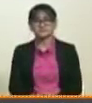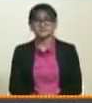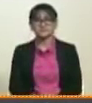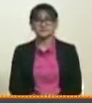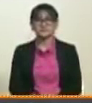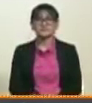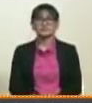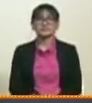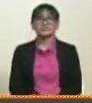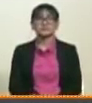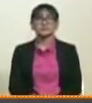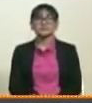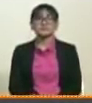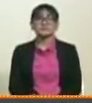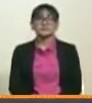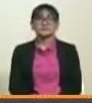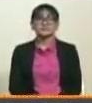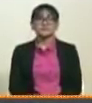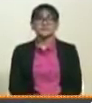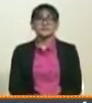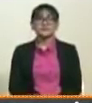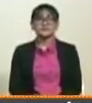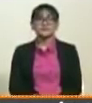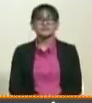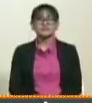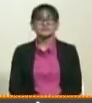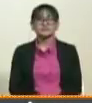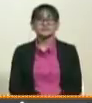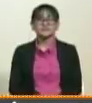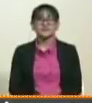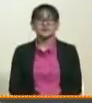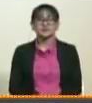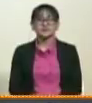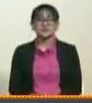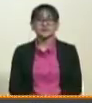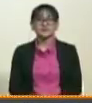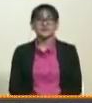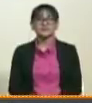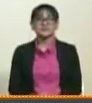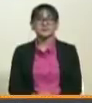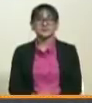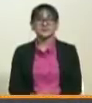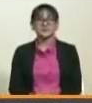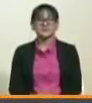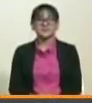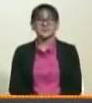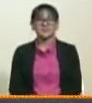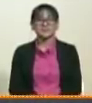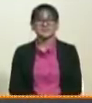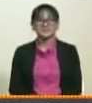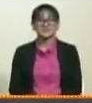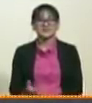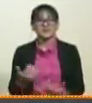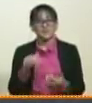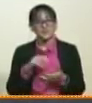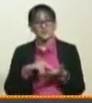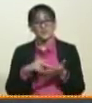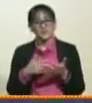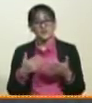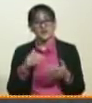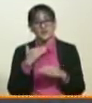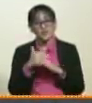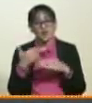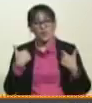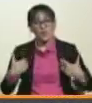bien nutridas están todos los medios de comunicación explicándole al pueblo zuliano que el sistema eléctrico es como el cuerpo humano yo le decía